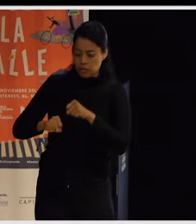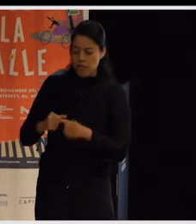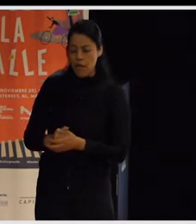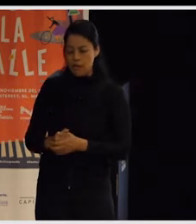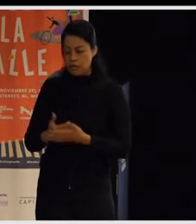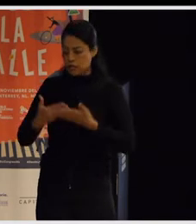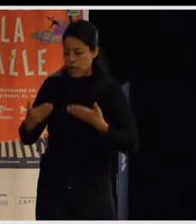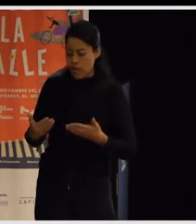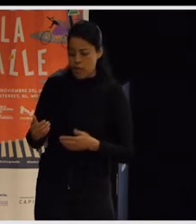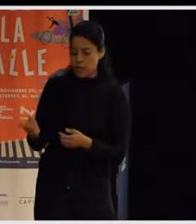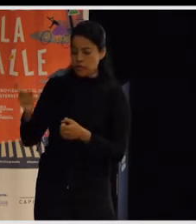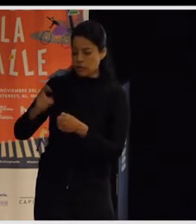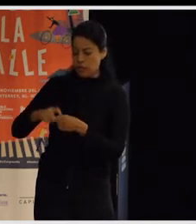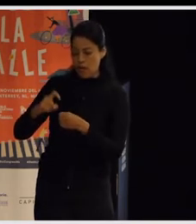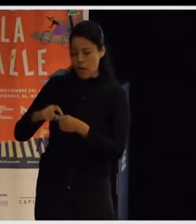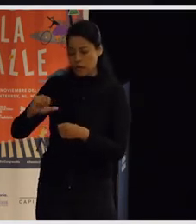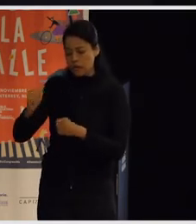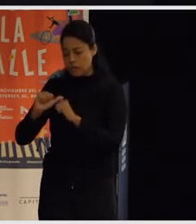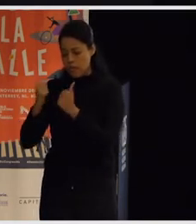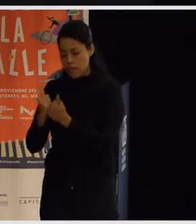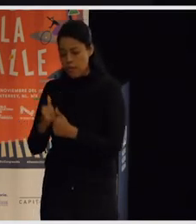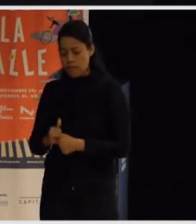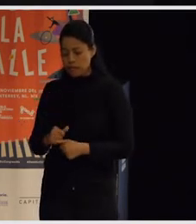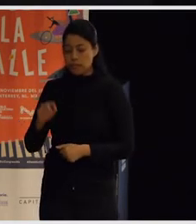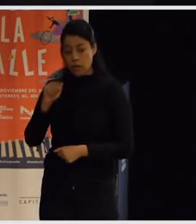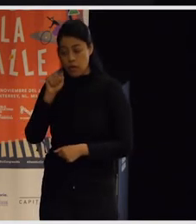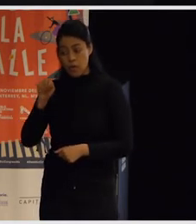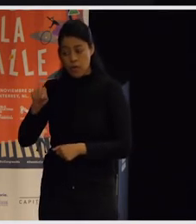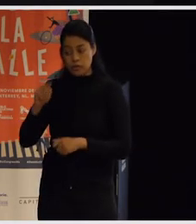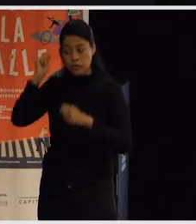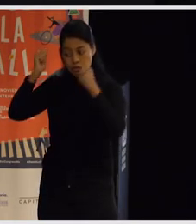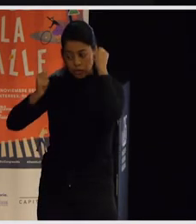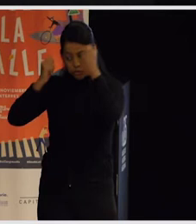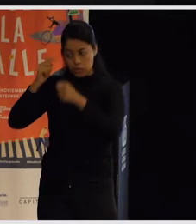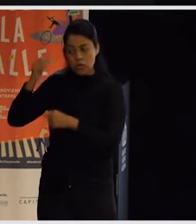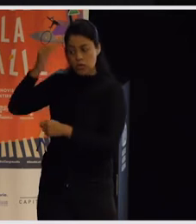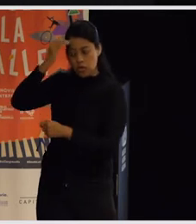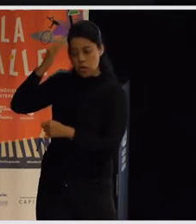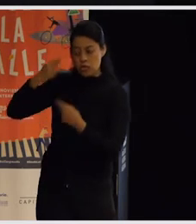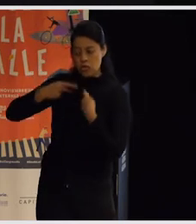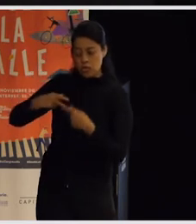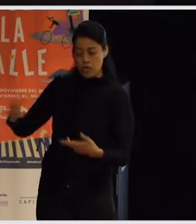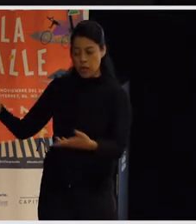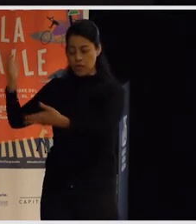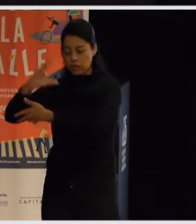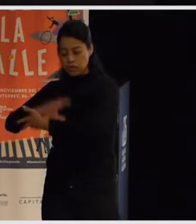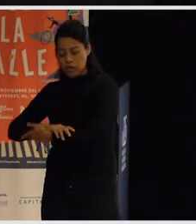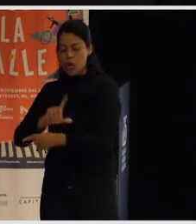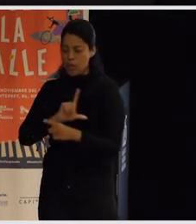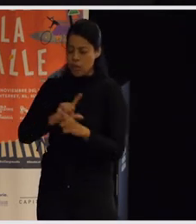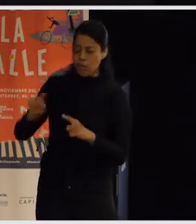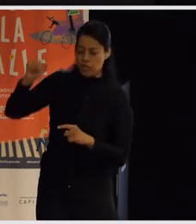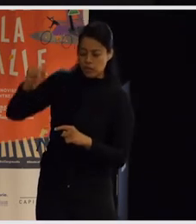nosotros y que ahora ya forma parte intrépidas nos dijo oye como yo trabajo en turismo con los cueste conecte ahí porque no vamos a